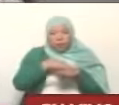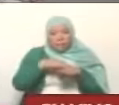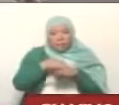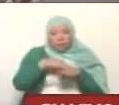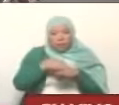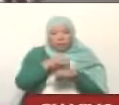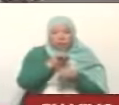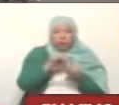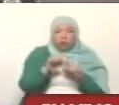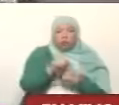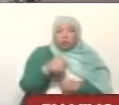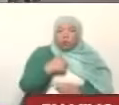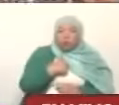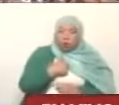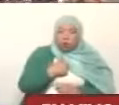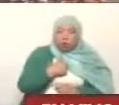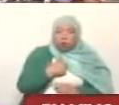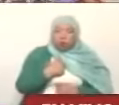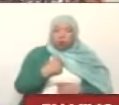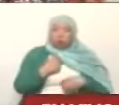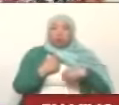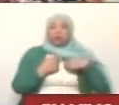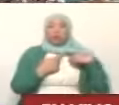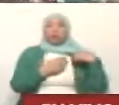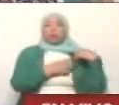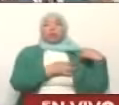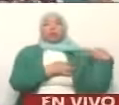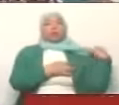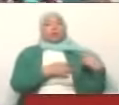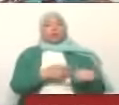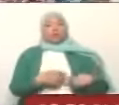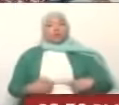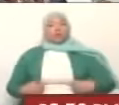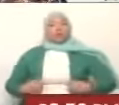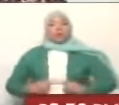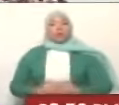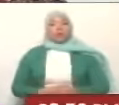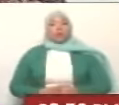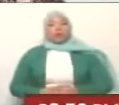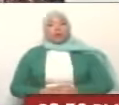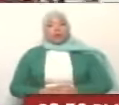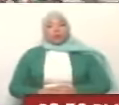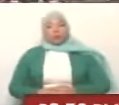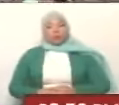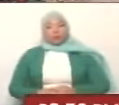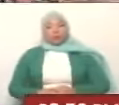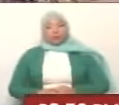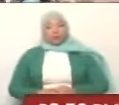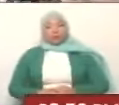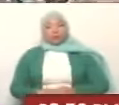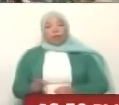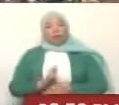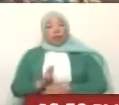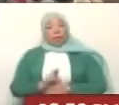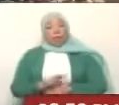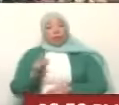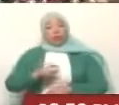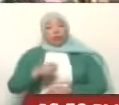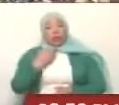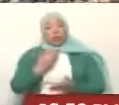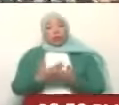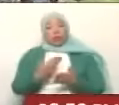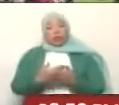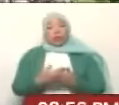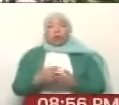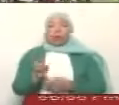Castro. No lo tengo a la mano, pero... Yo necesito ese proyecto a la mano, Eric. Porque, como muy repito, pronto. Se lo